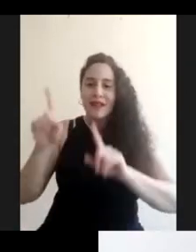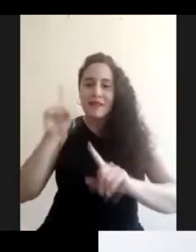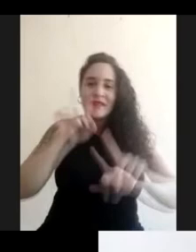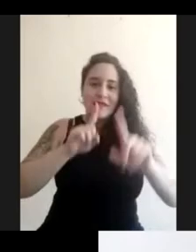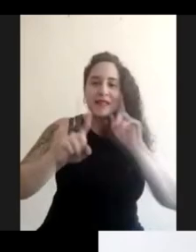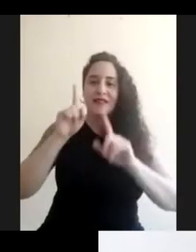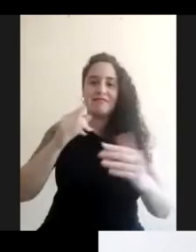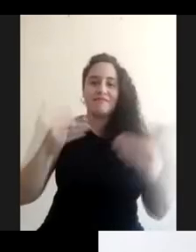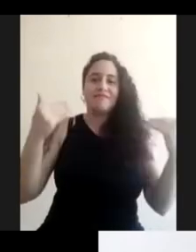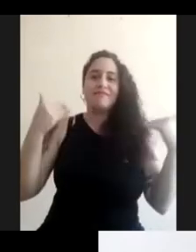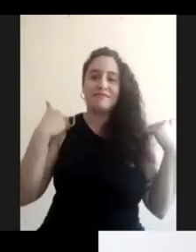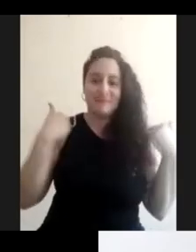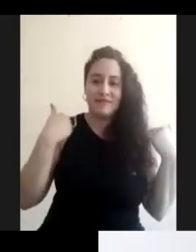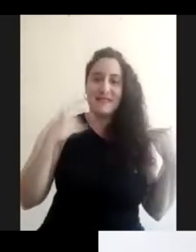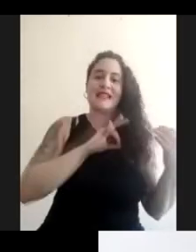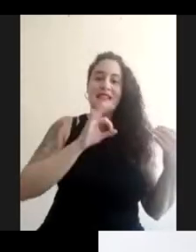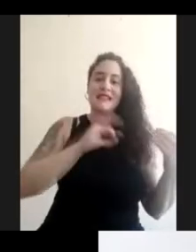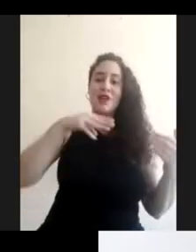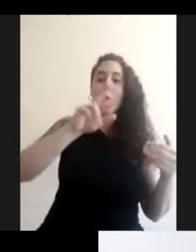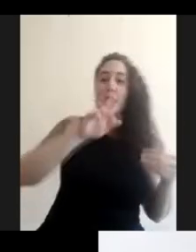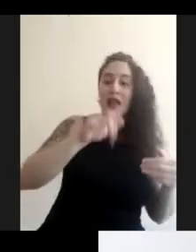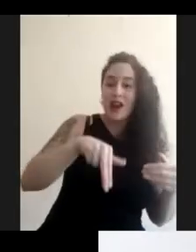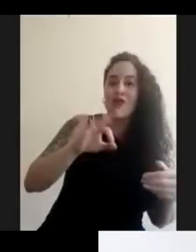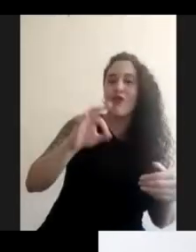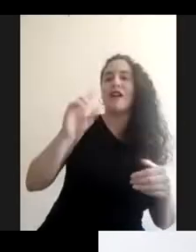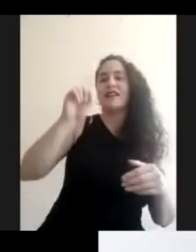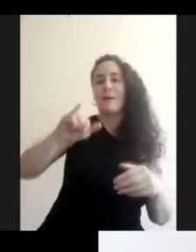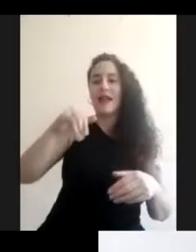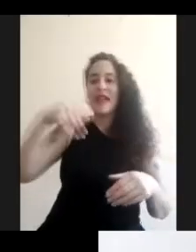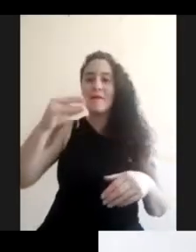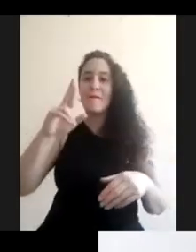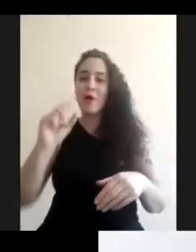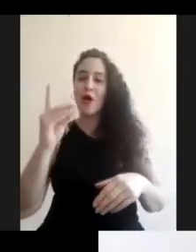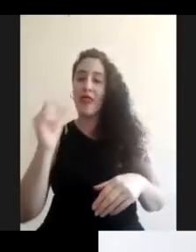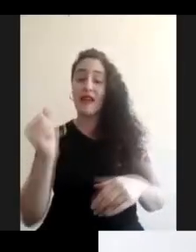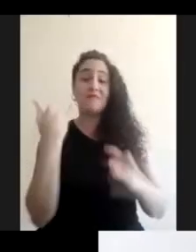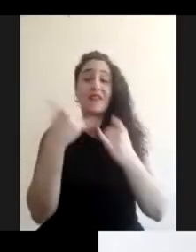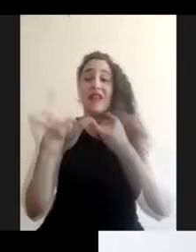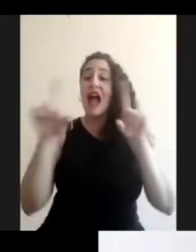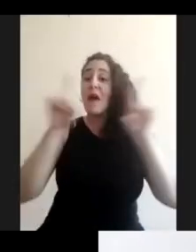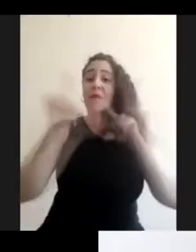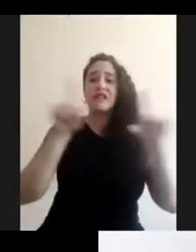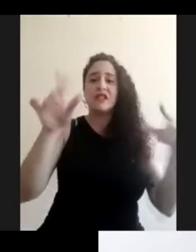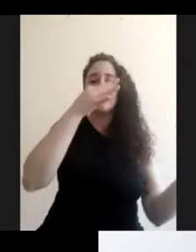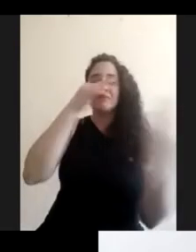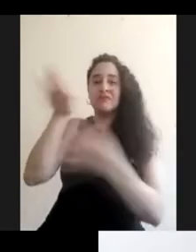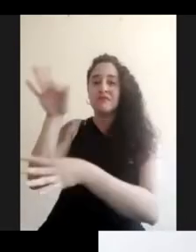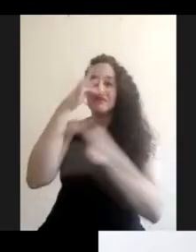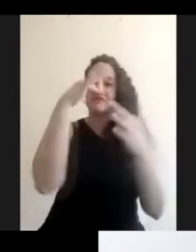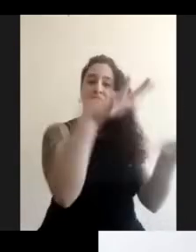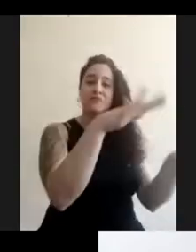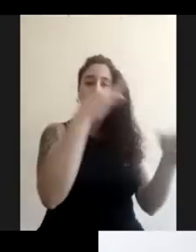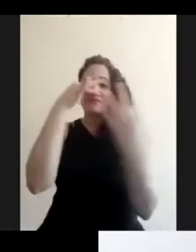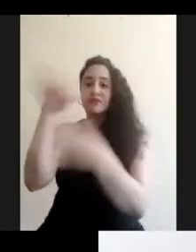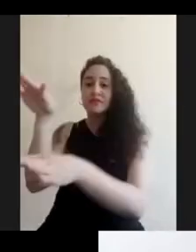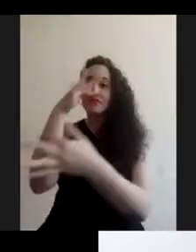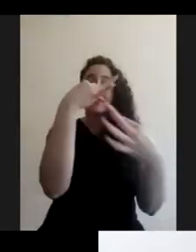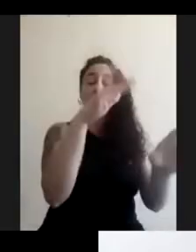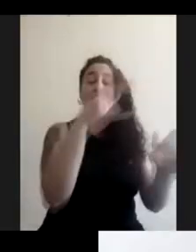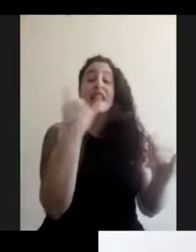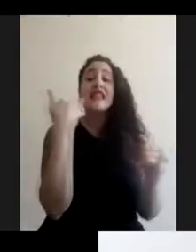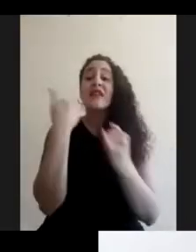Moreno Bonilla y por el señor Javier Imbroda, y las empresas que lo único que hacen es echar palones fuera, culparse una a otra, y los niños, que son los